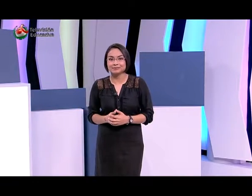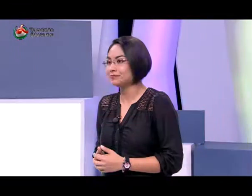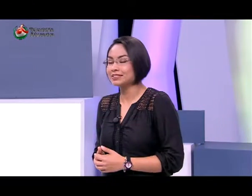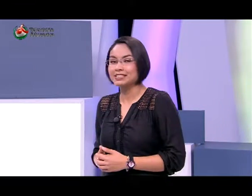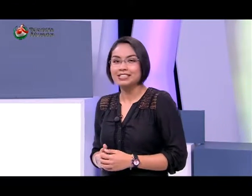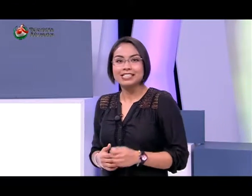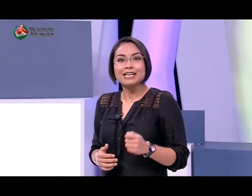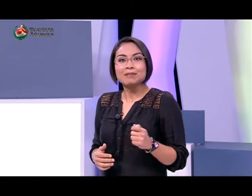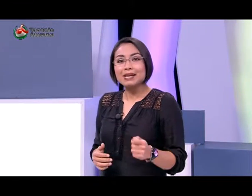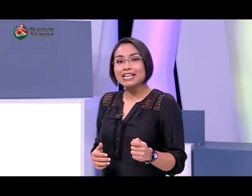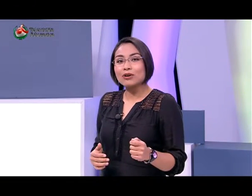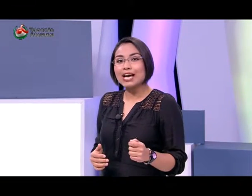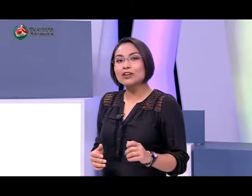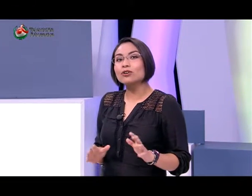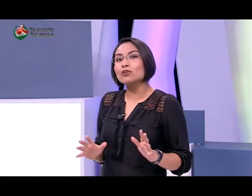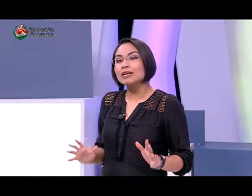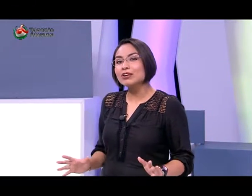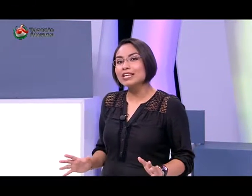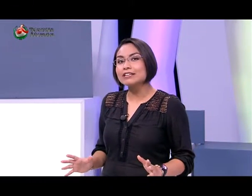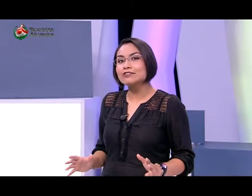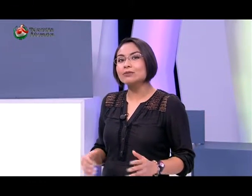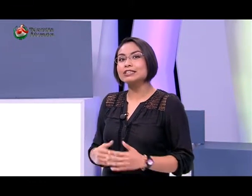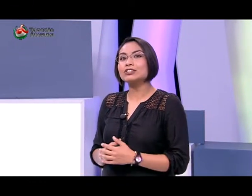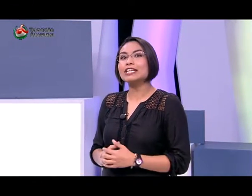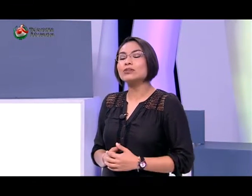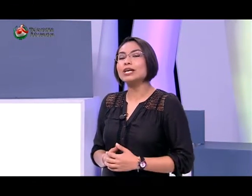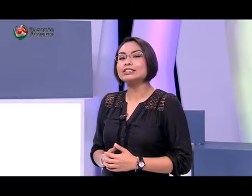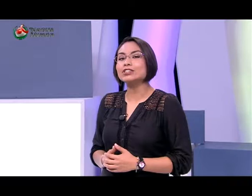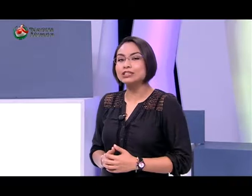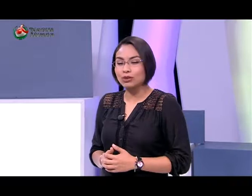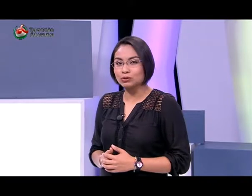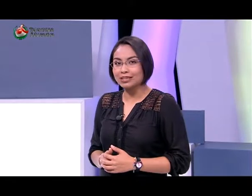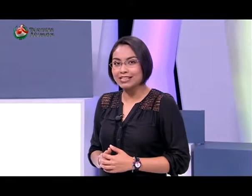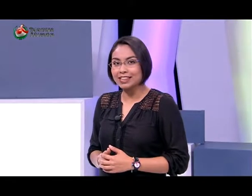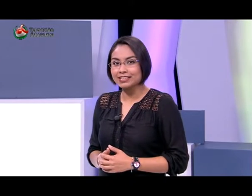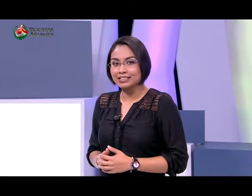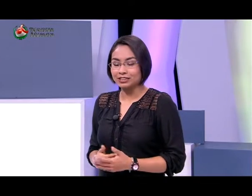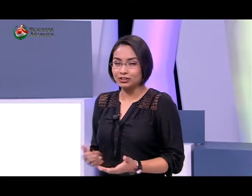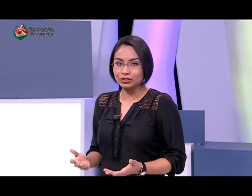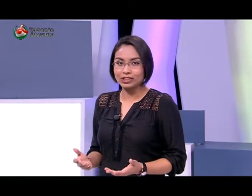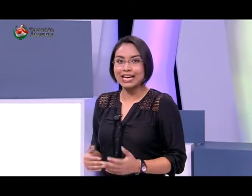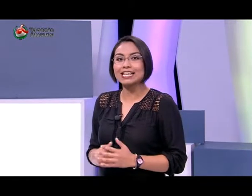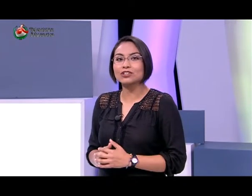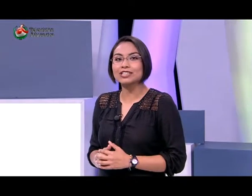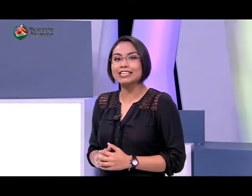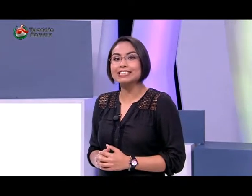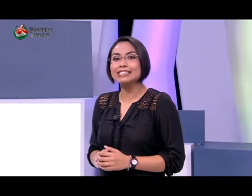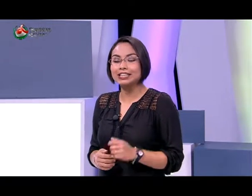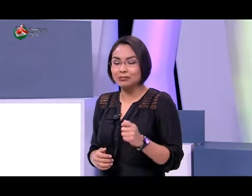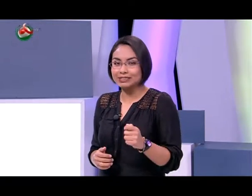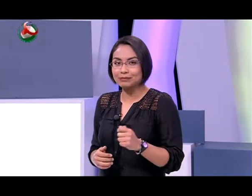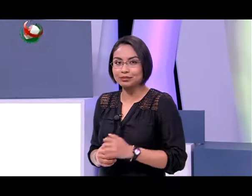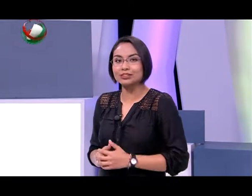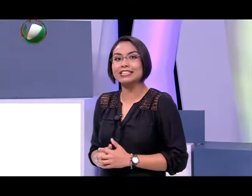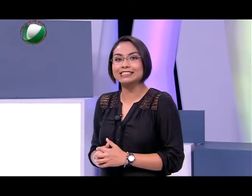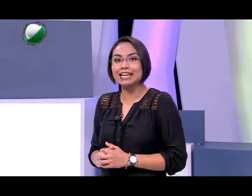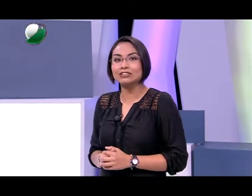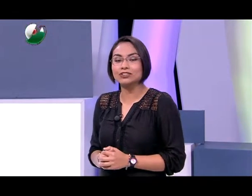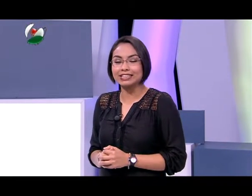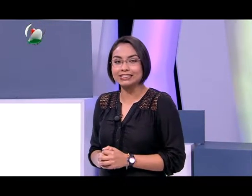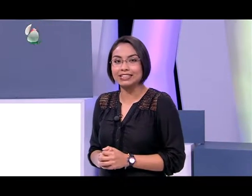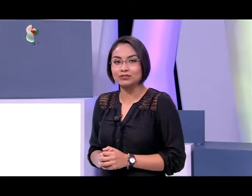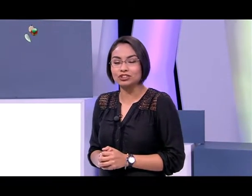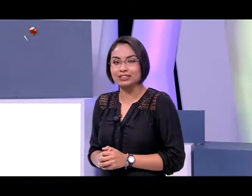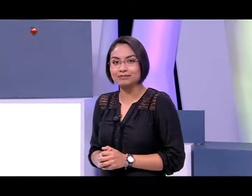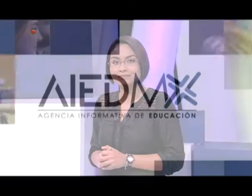estudiantes. Media hora con lo mejor de la información en educación y su actualidad. Yo soy Carla Rodríguez y comencemos con el